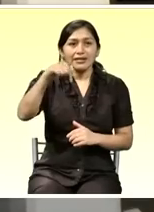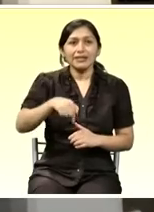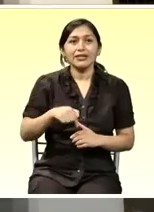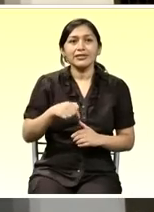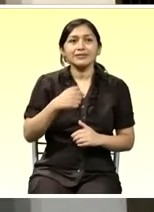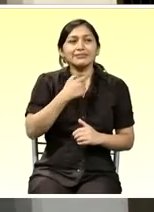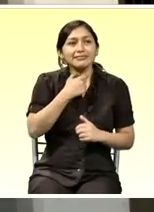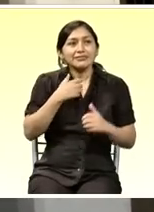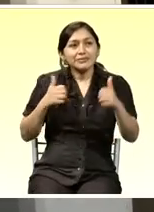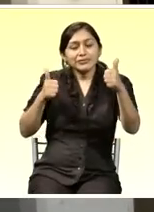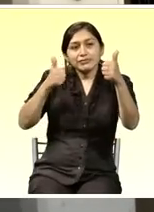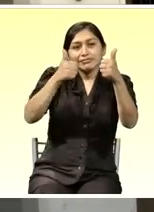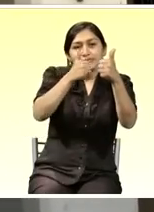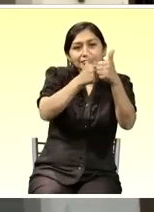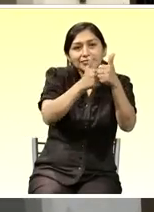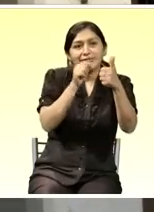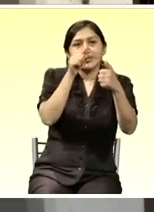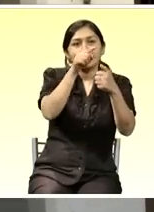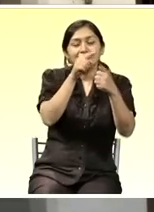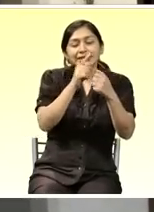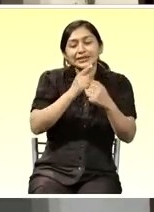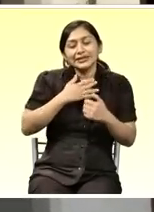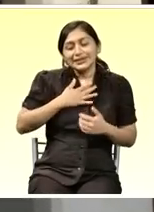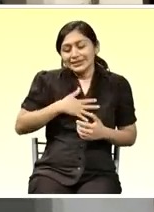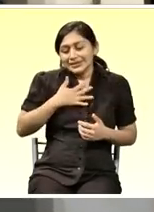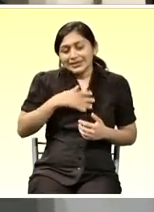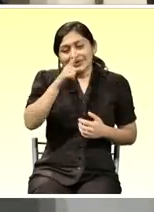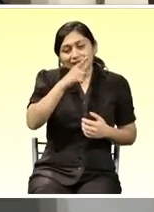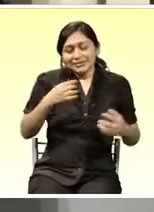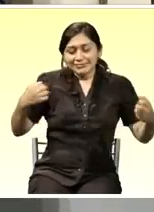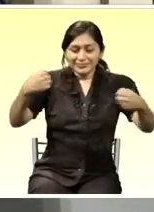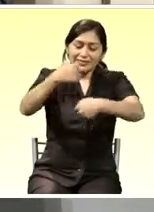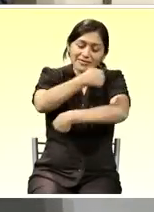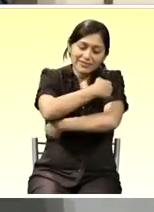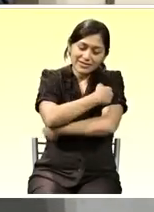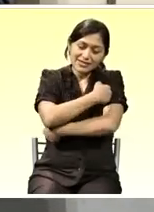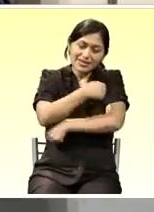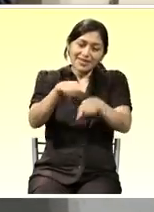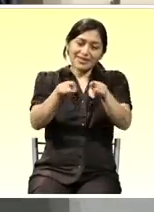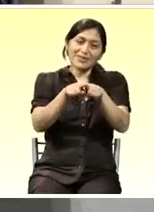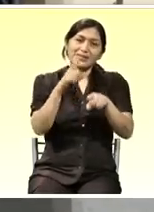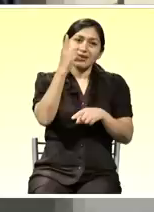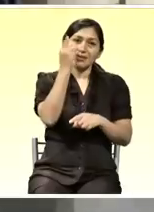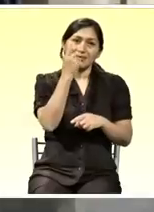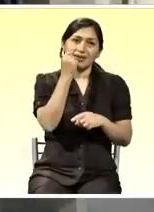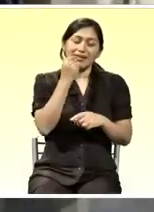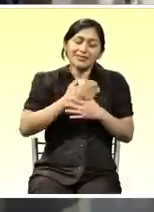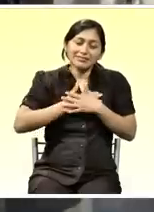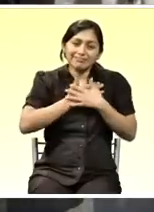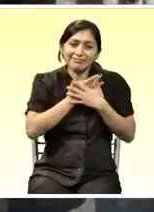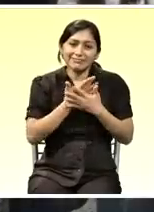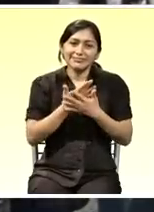al volver a ti, espero me recibirás y abrazarás como amoroso padre. Te